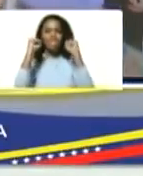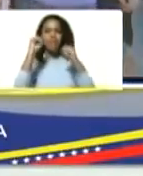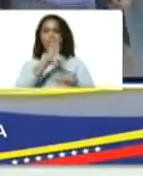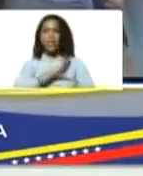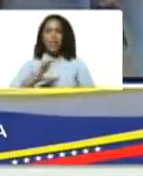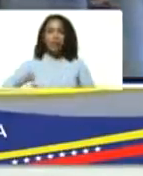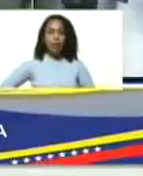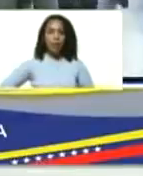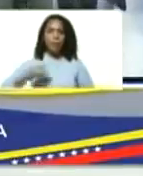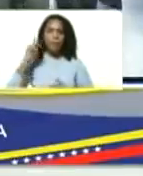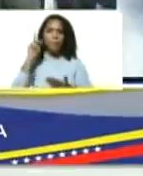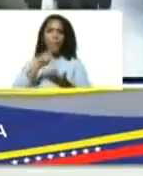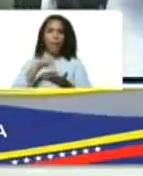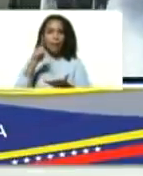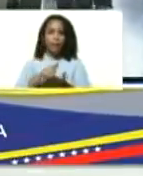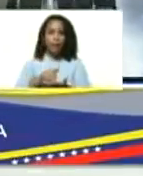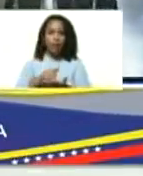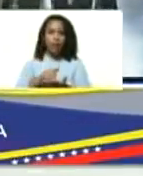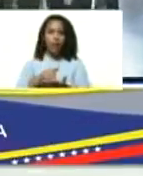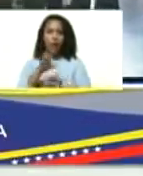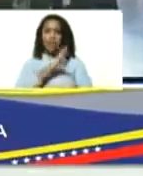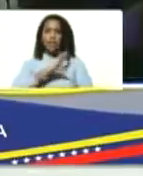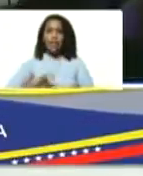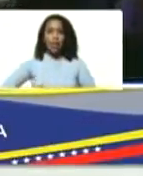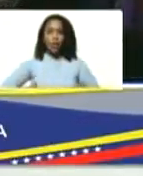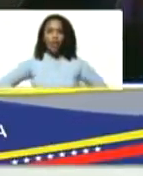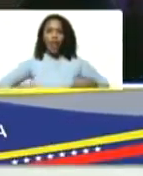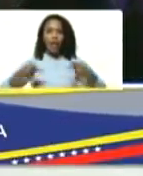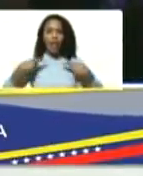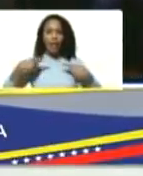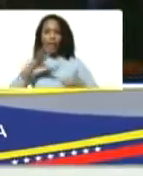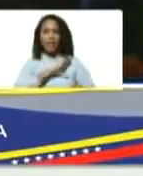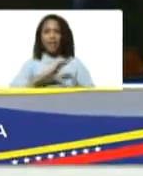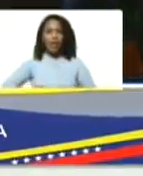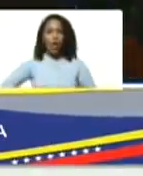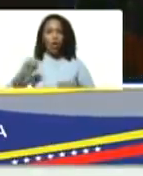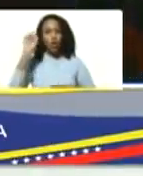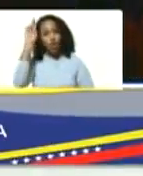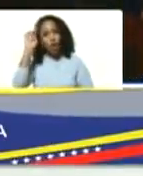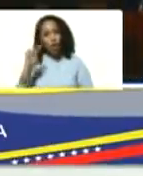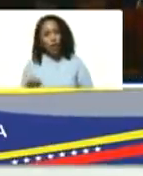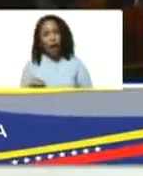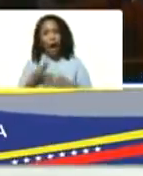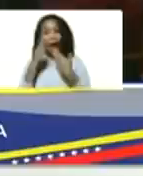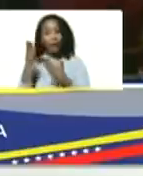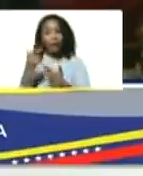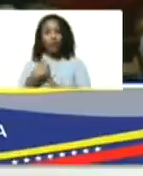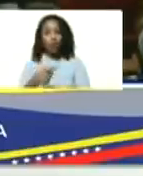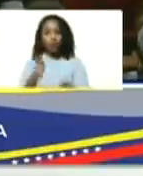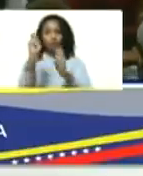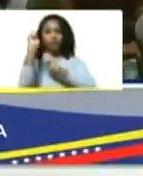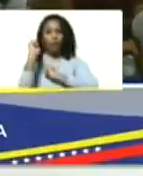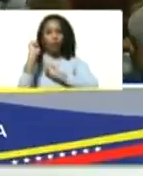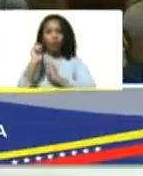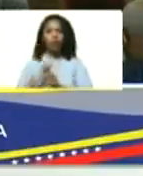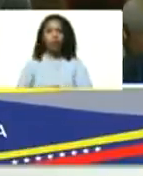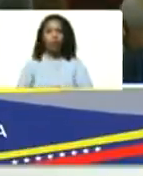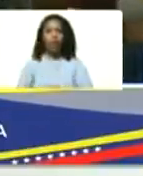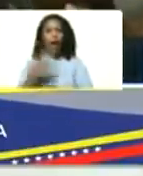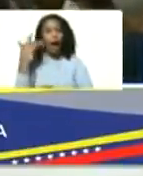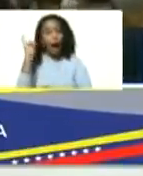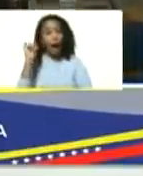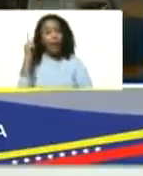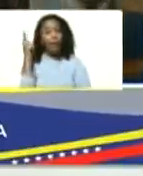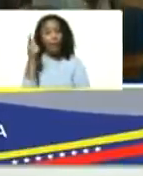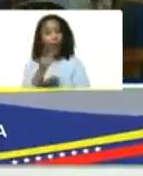militante cristiano de la vida cristiano de todos los días así lo asumo así lo creo hay que ser cristiano